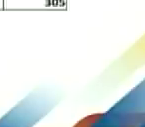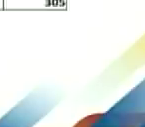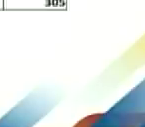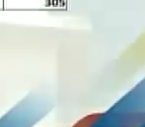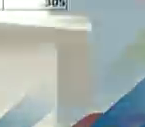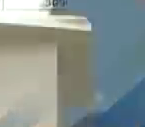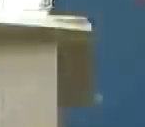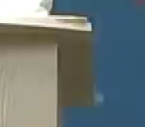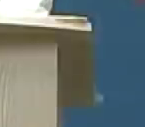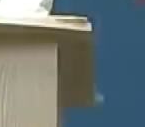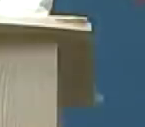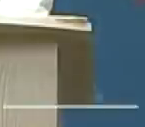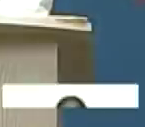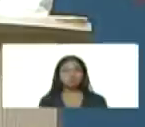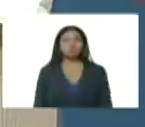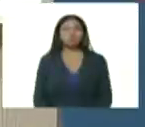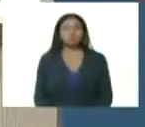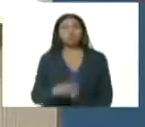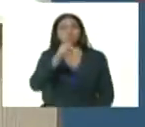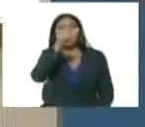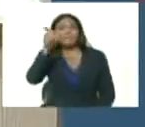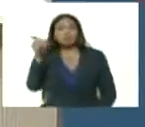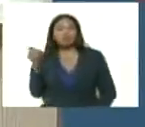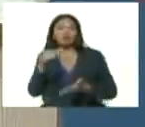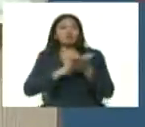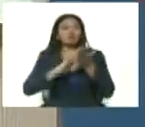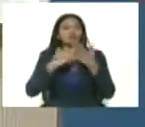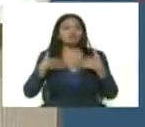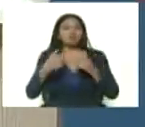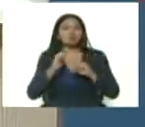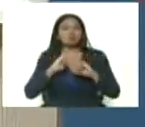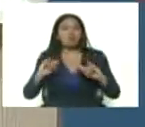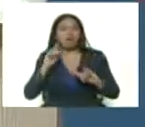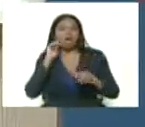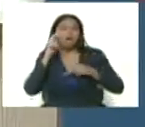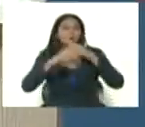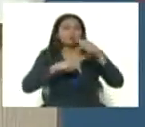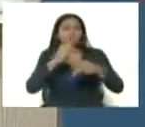Sobre la tasa de recuperados, todo este proceso de despistaje